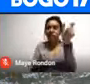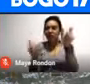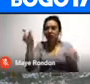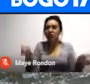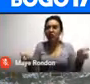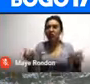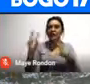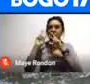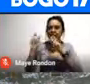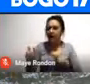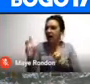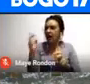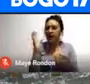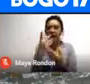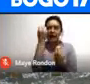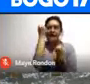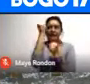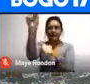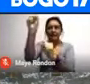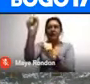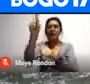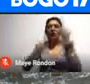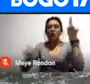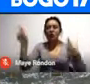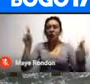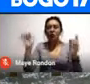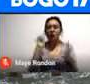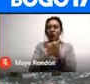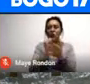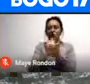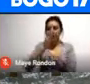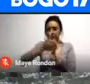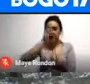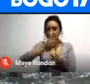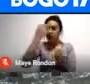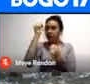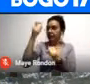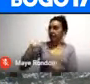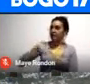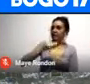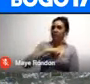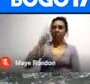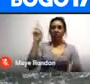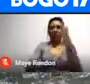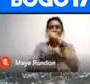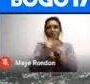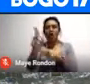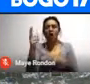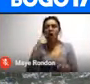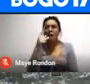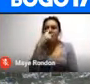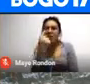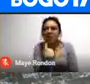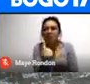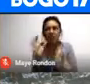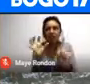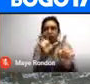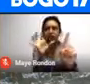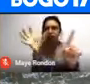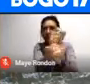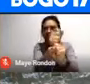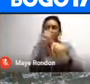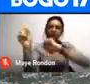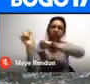instigadores De la desobediencia A las orientaciones Religiosas De los españoles Calificados como hechiceros Fueron perseguidos Y castigados